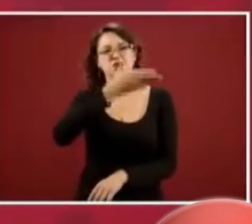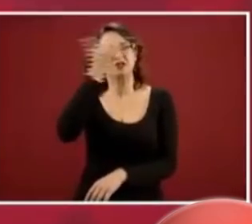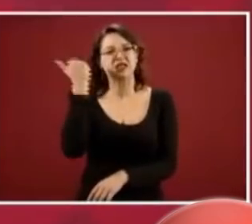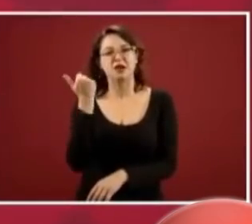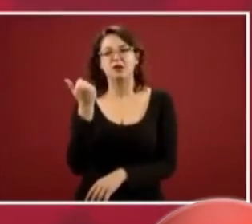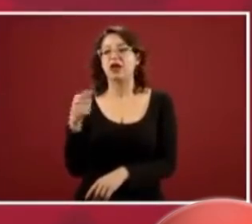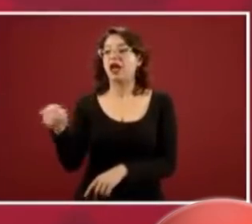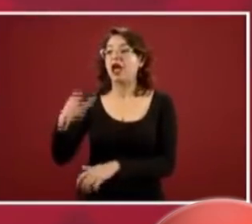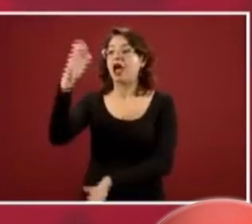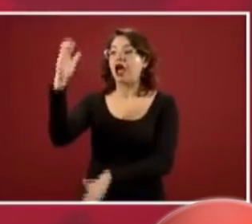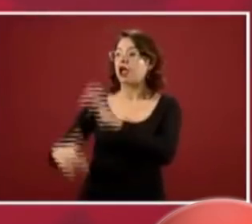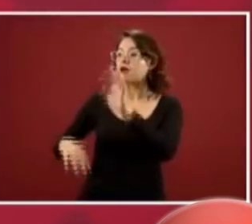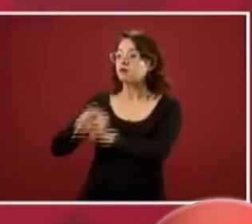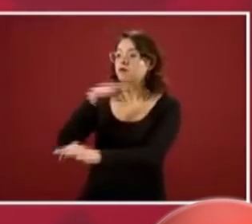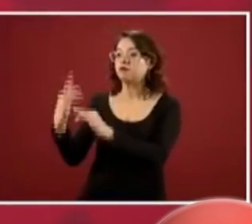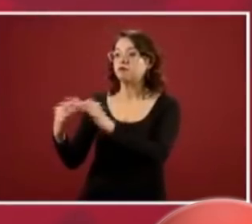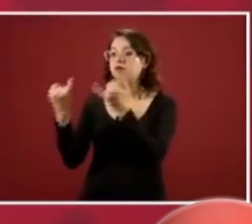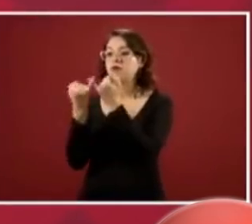en 2025.